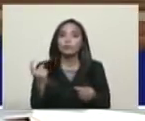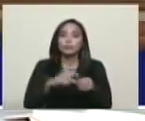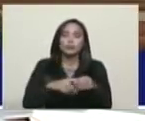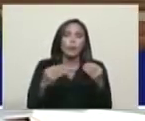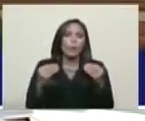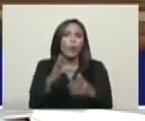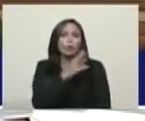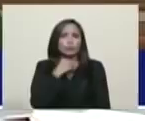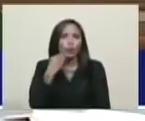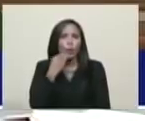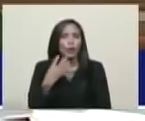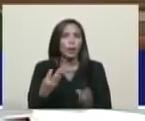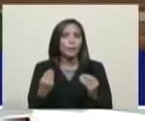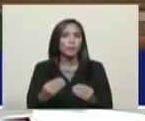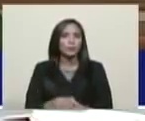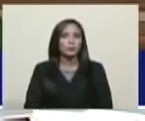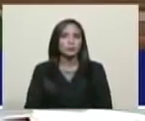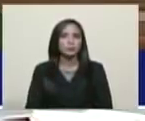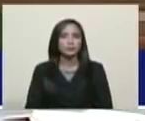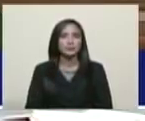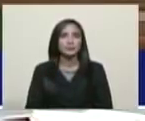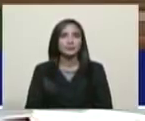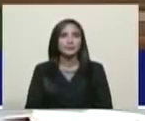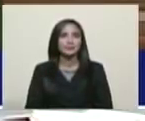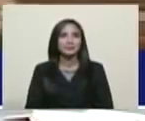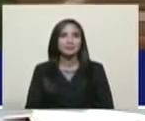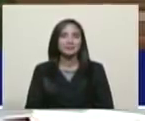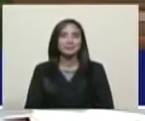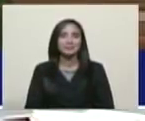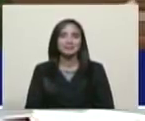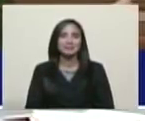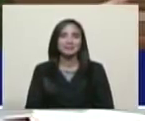jóvenes a la educación, al trabajo, a la producción,